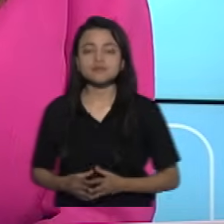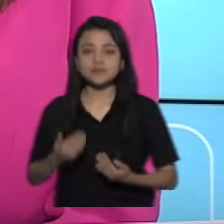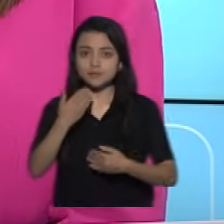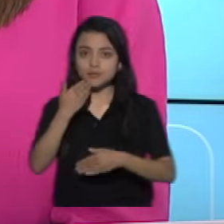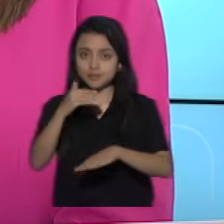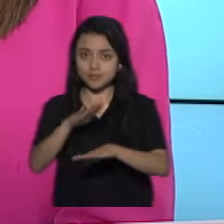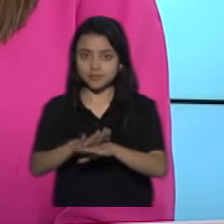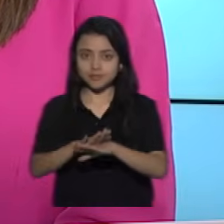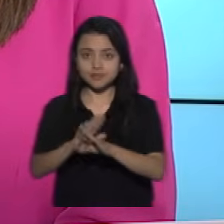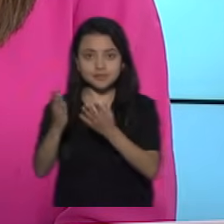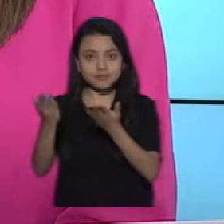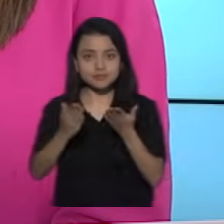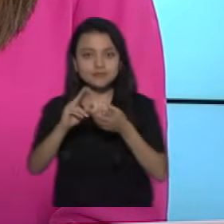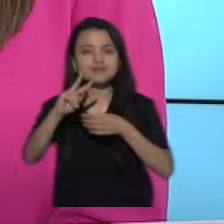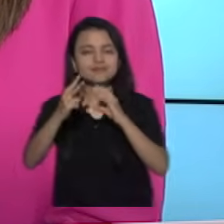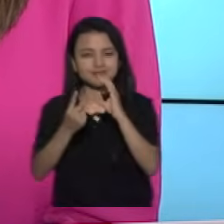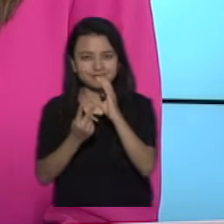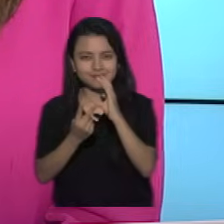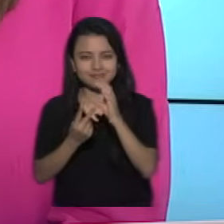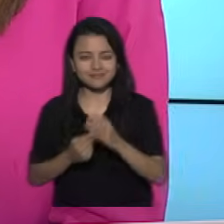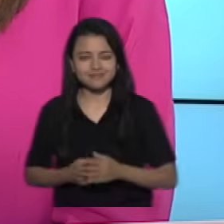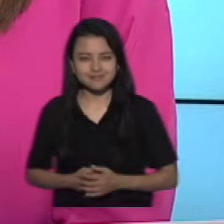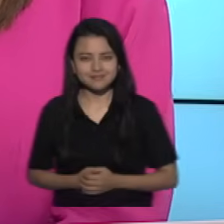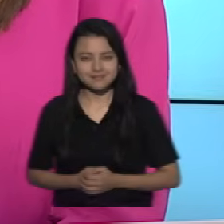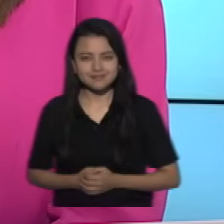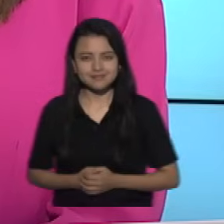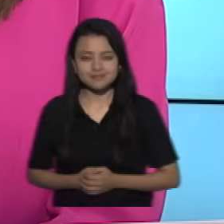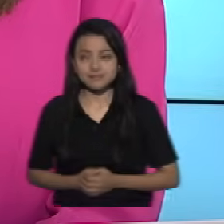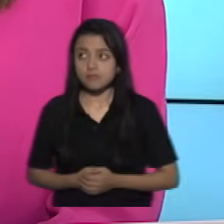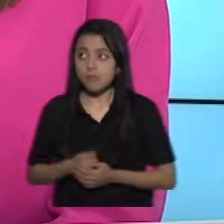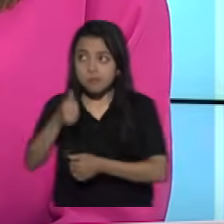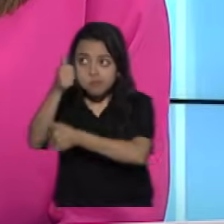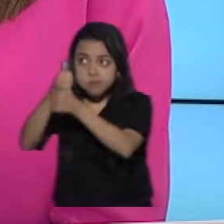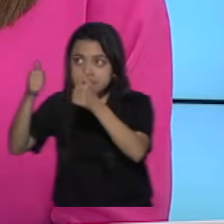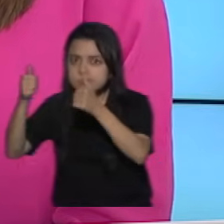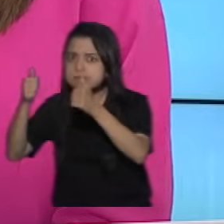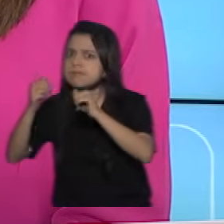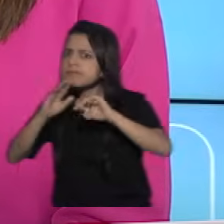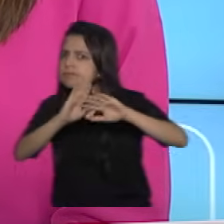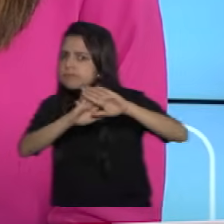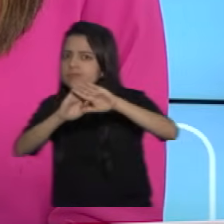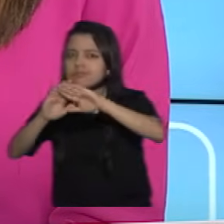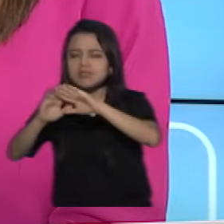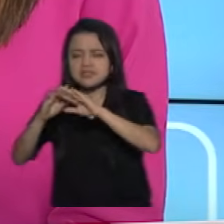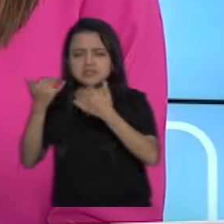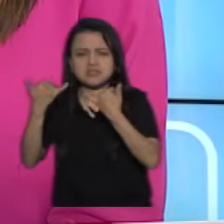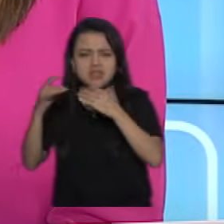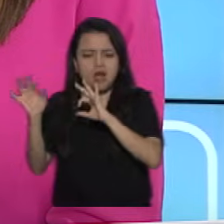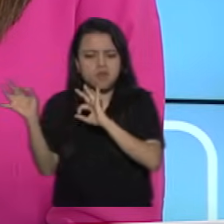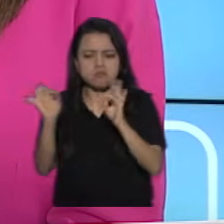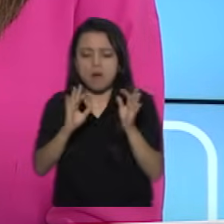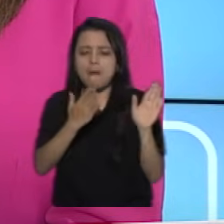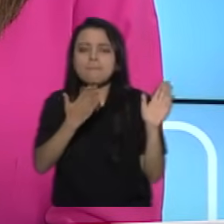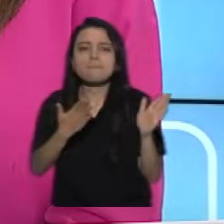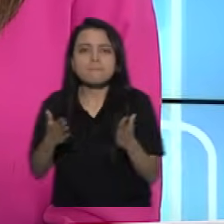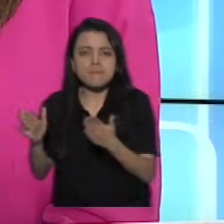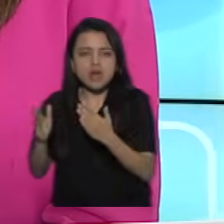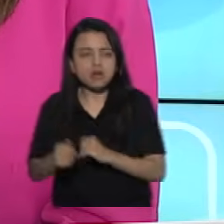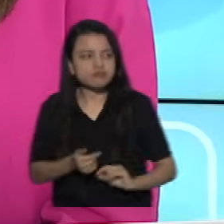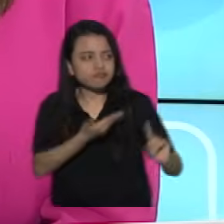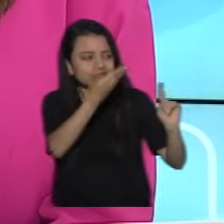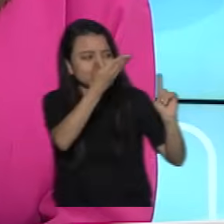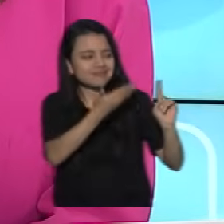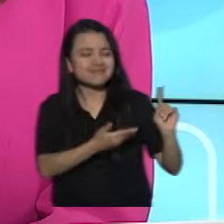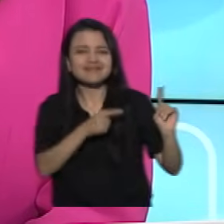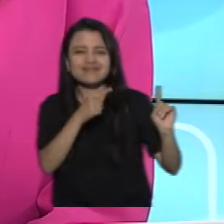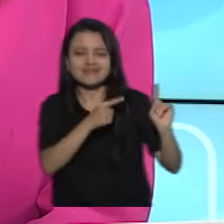Buenas tardes, bienvenidos a Noticentro 1 CMI. Las autoridades confirman que ya están todas las condiciones dadas para la liberación de